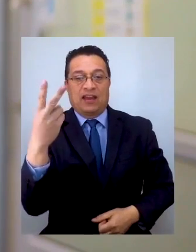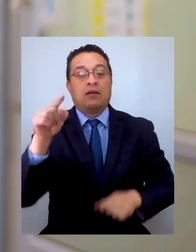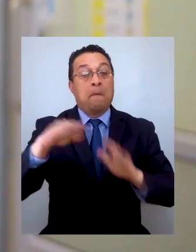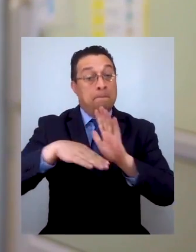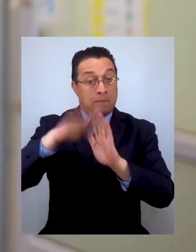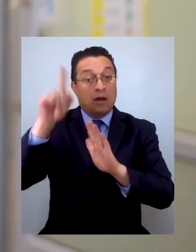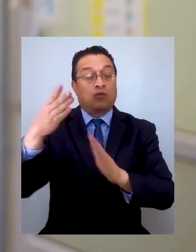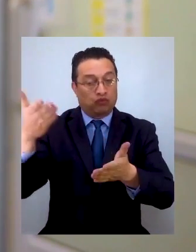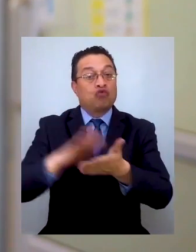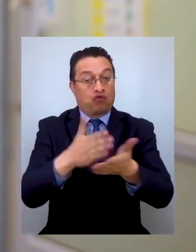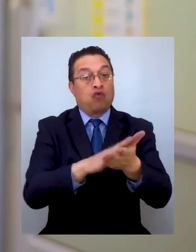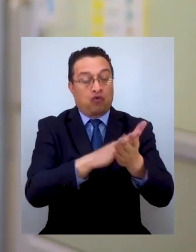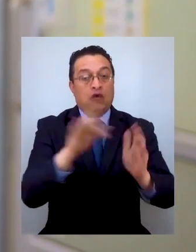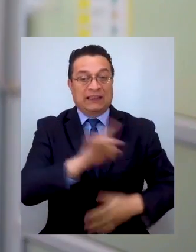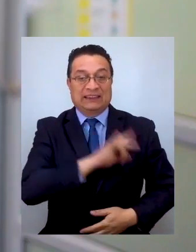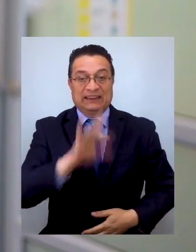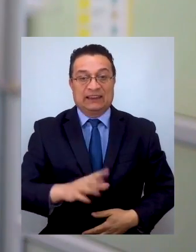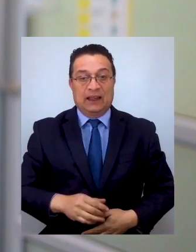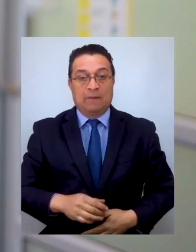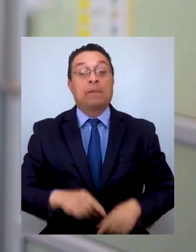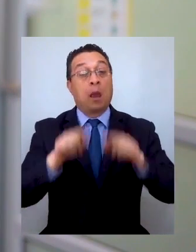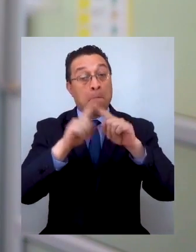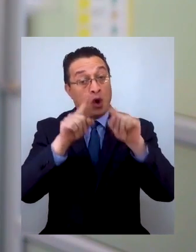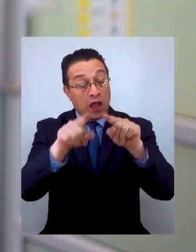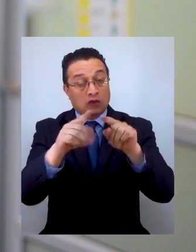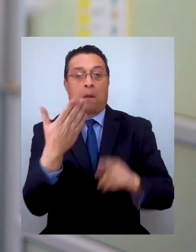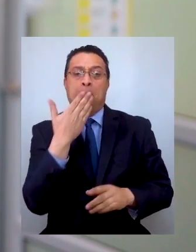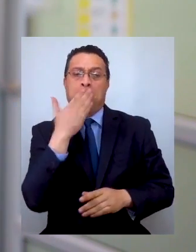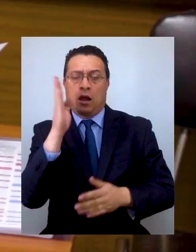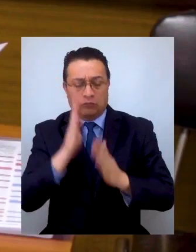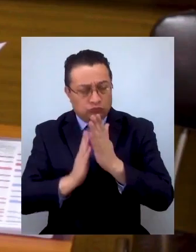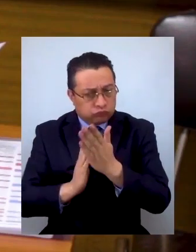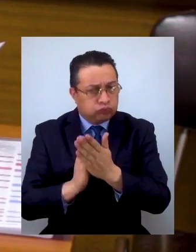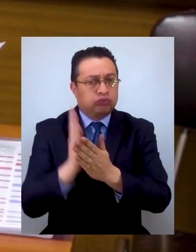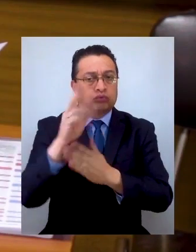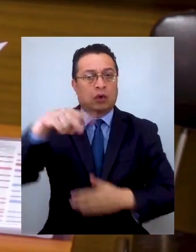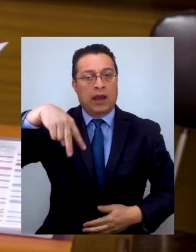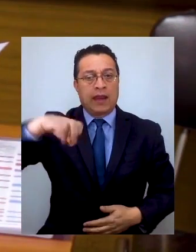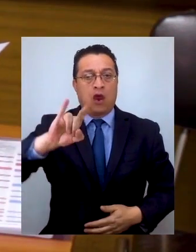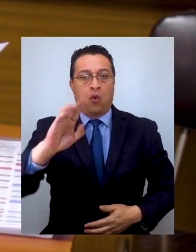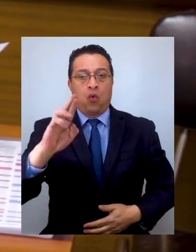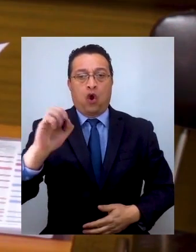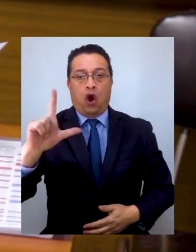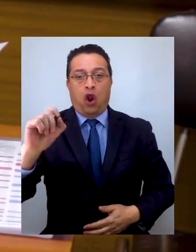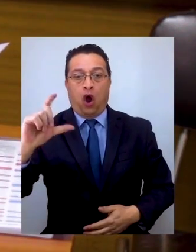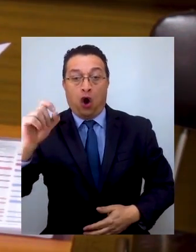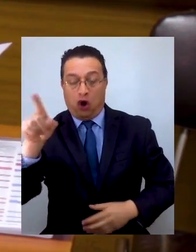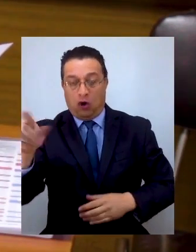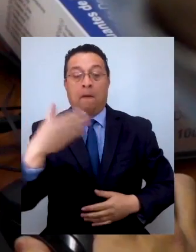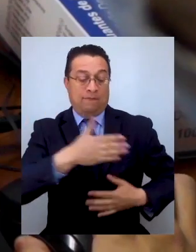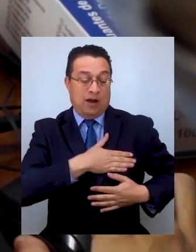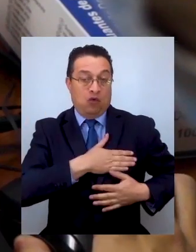principales causas de morbimortalidad en Chile. Para ello, se inició la especialización de uno de los neurólogos del equipo